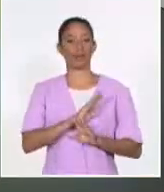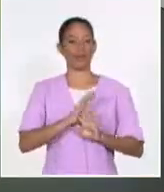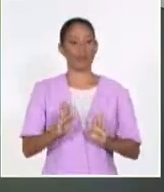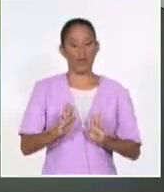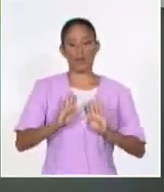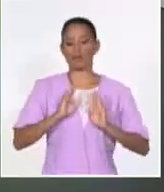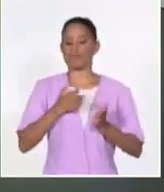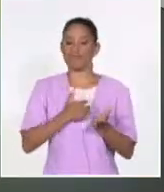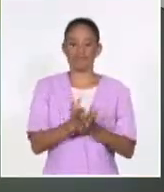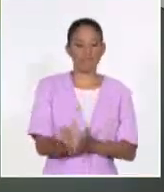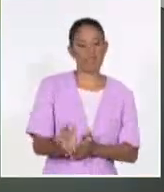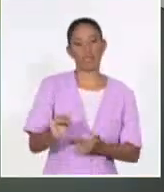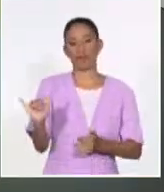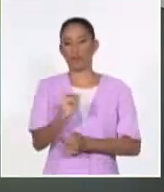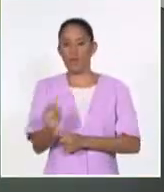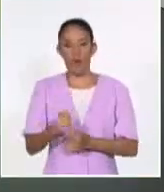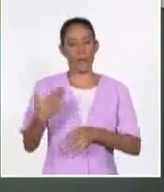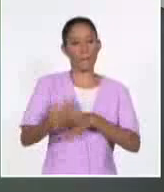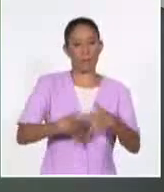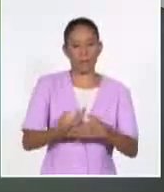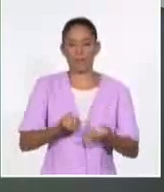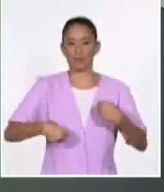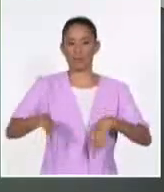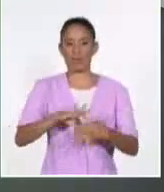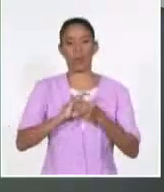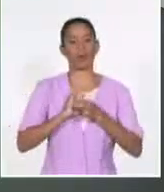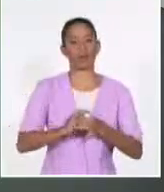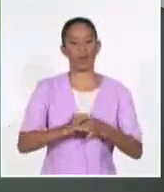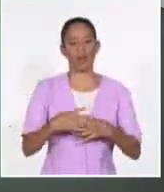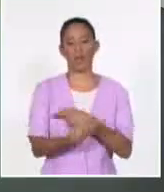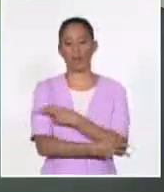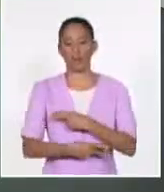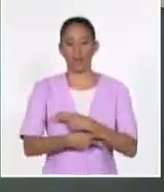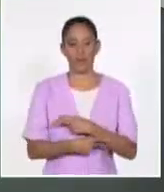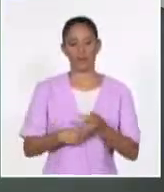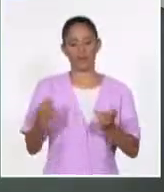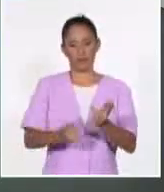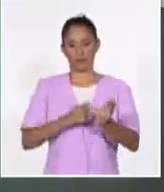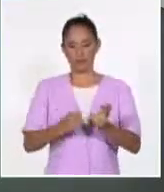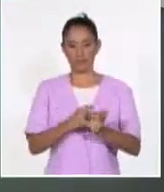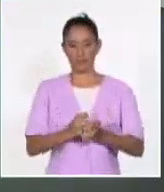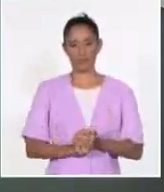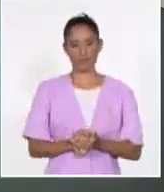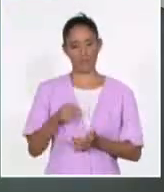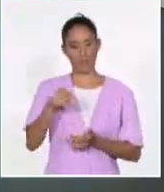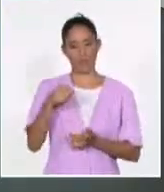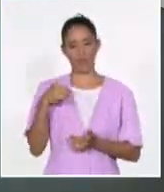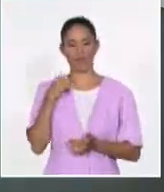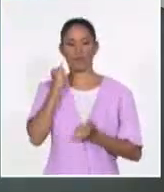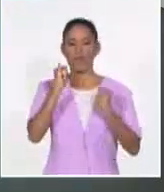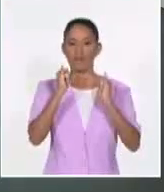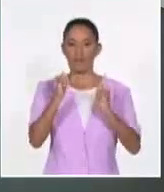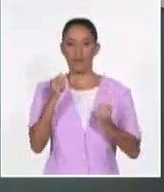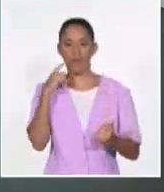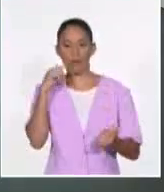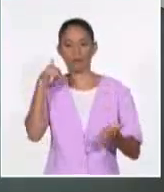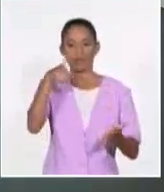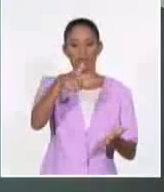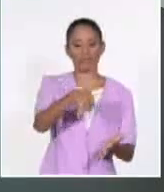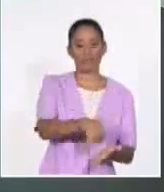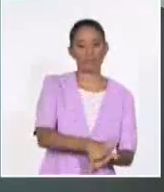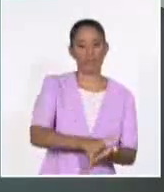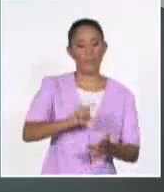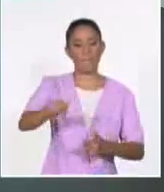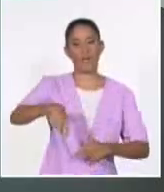a Israel. En tanto, el presidente de Estados Unidos, Joe Biden, informó hoy que viajará mañana a Israel, pero se limitó a tildar